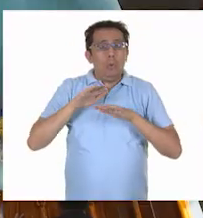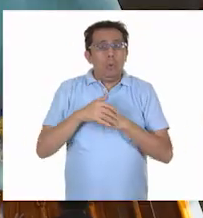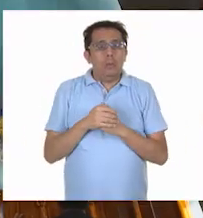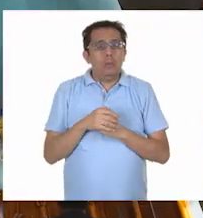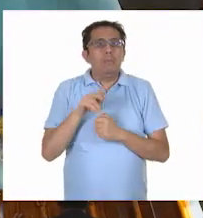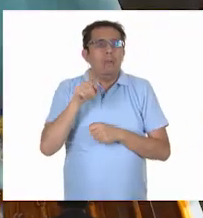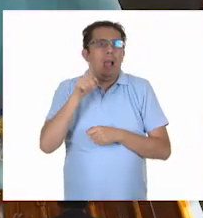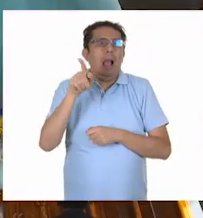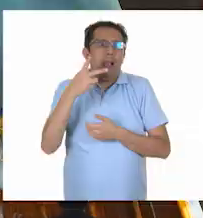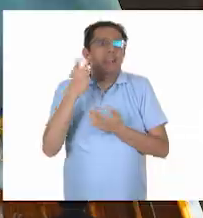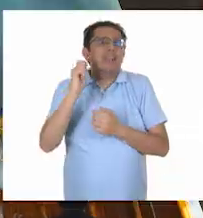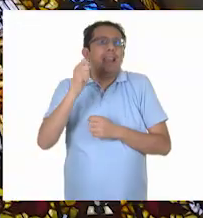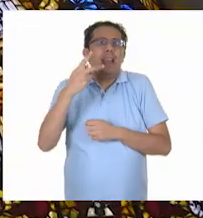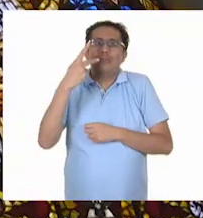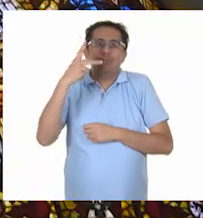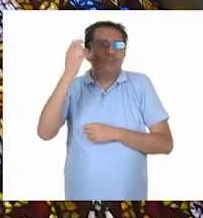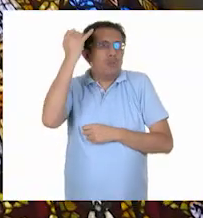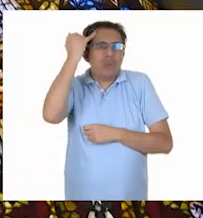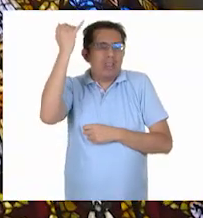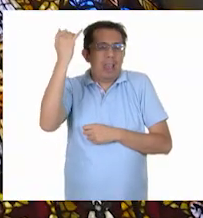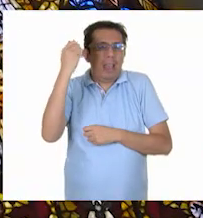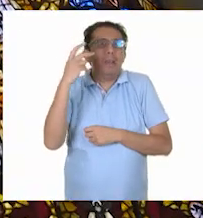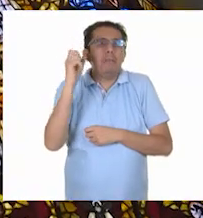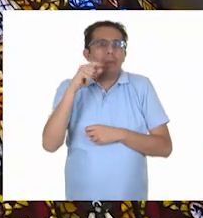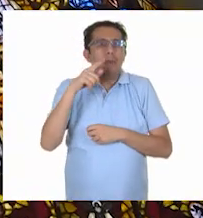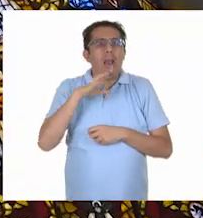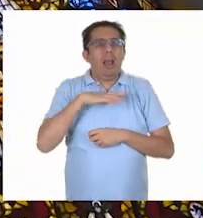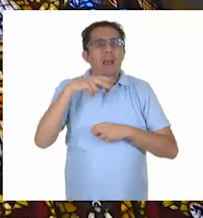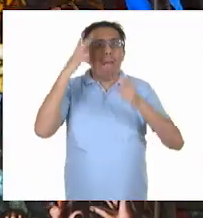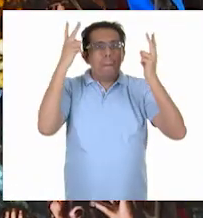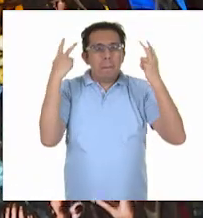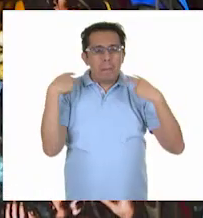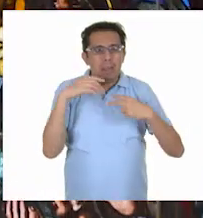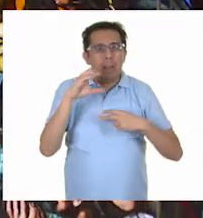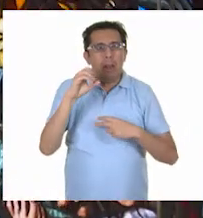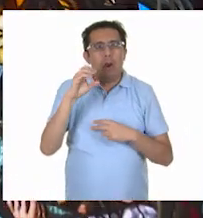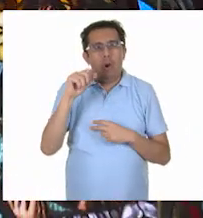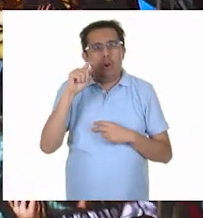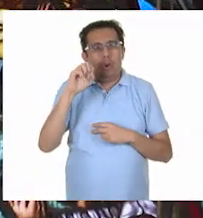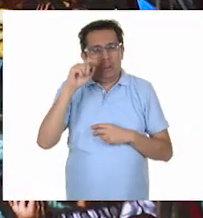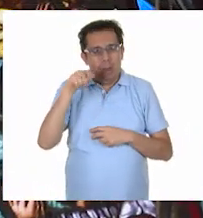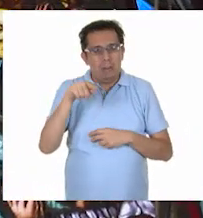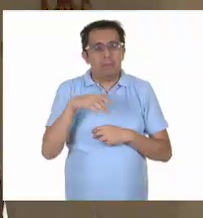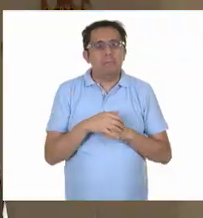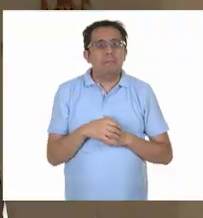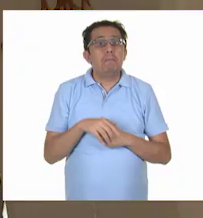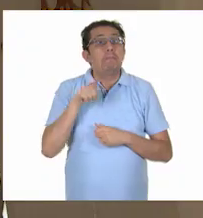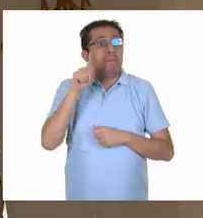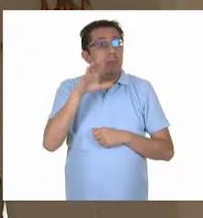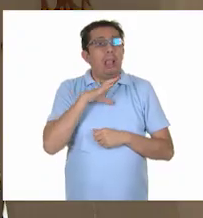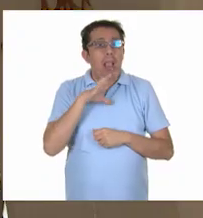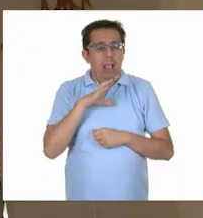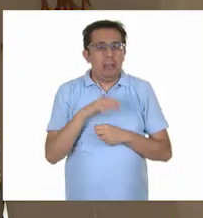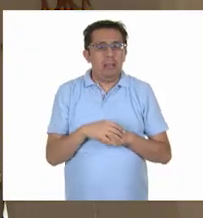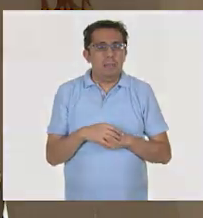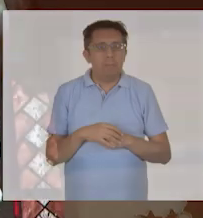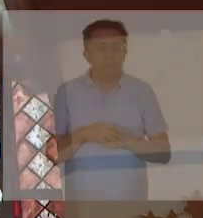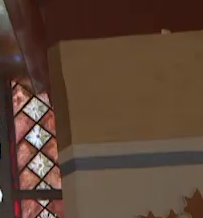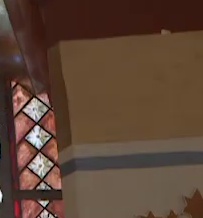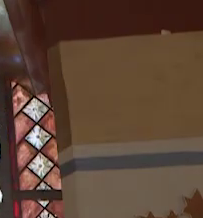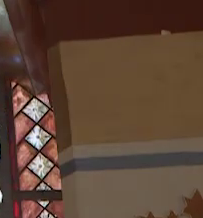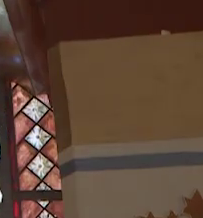está Tlaxcala, porque la Virgen de Ocotlán es de Tlaxcala, aunque sea patrona de Puebla y Tlaxcala. Ahí está.